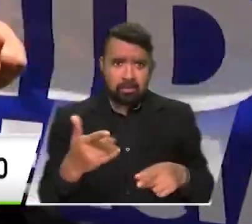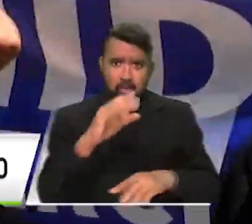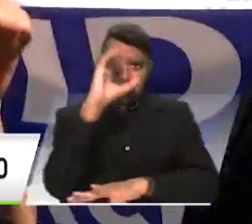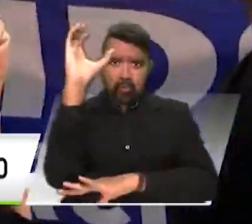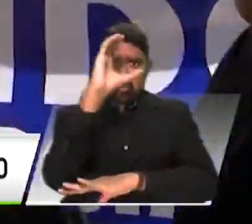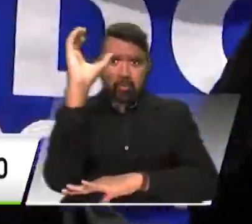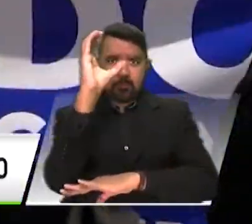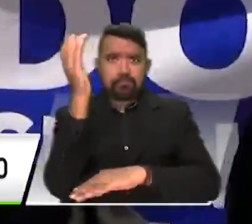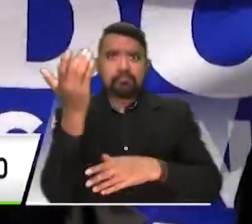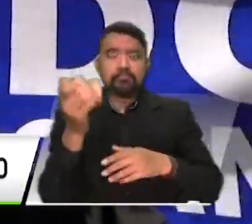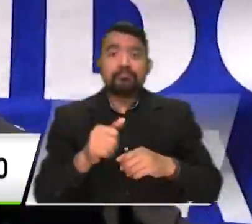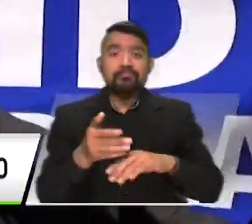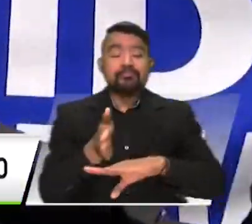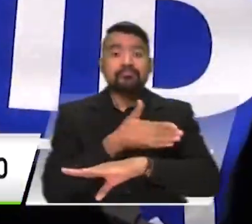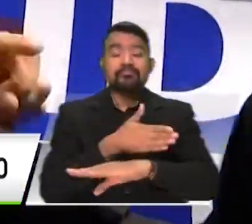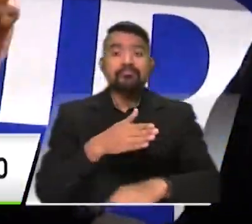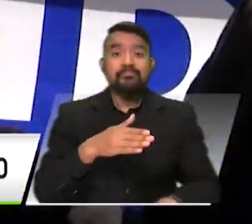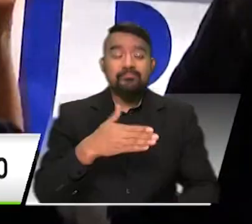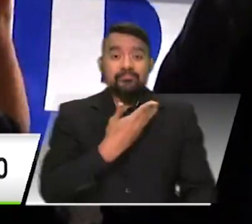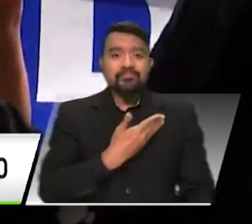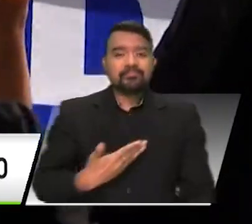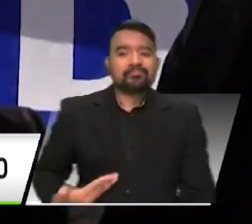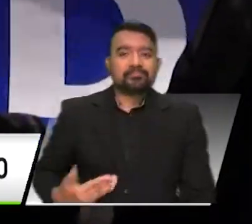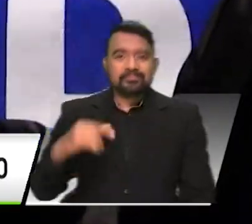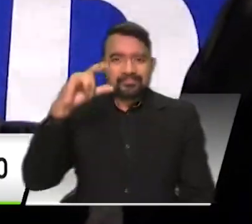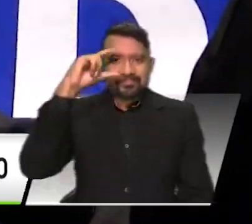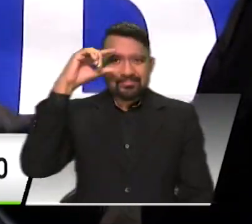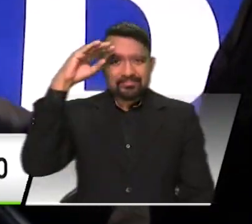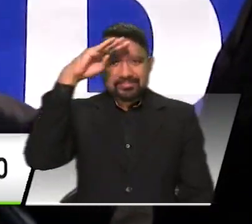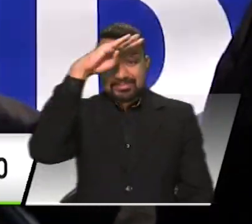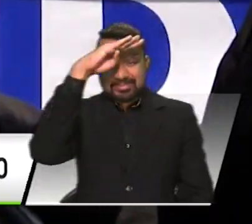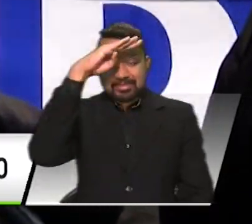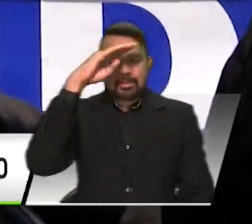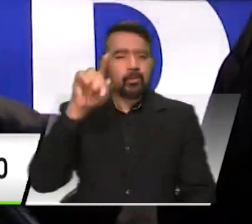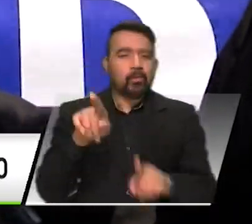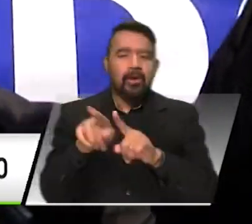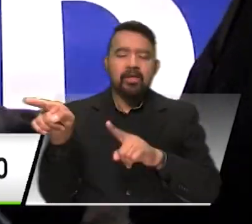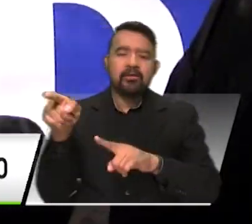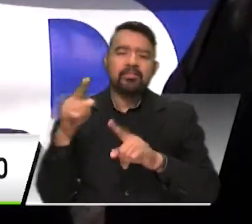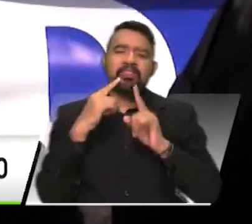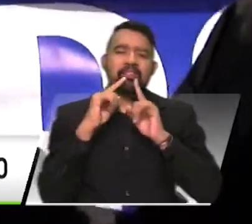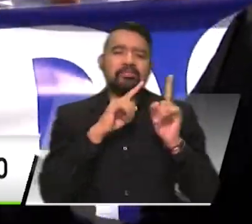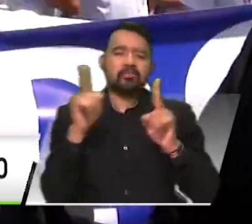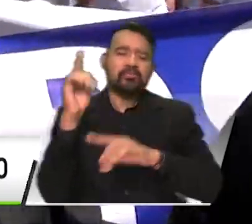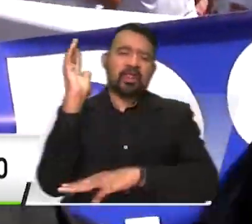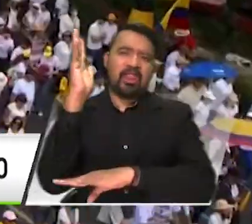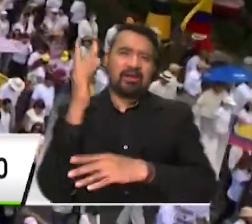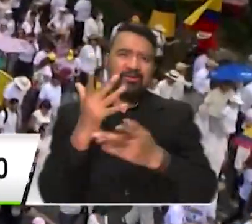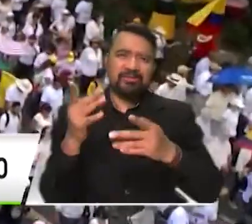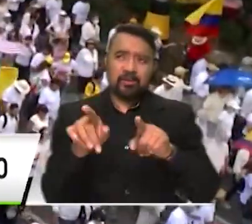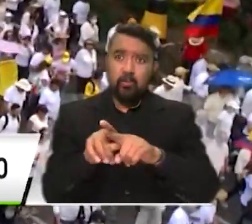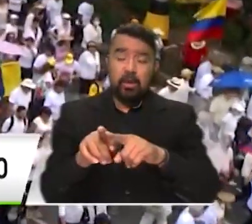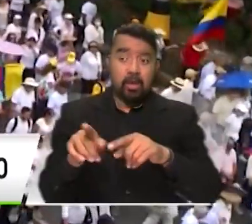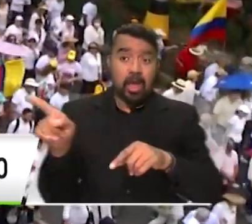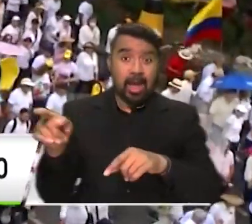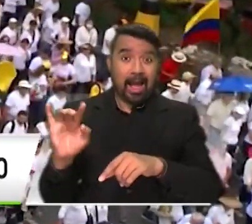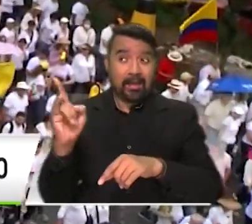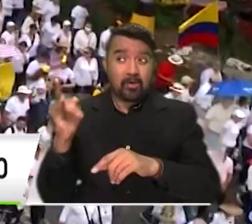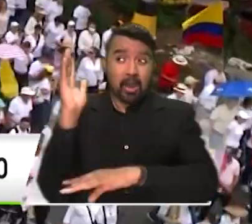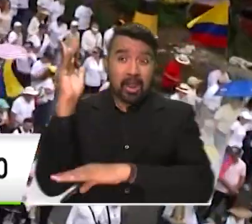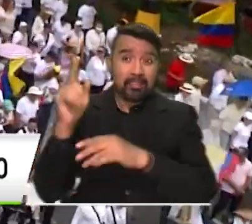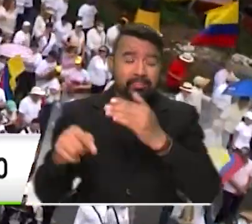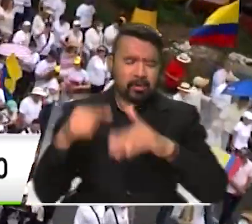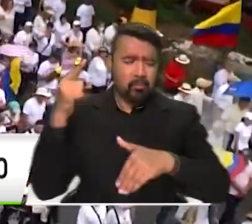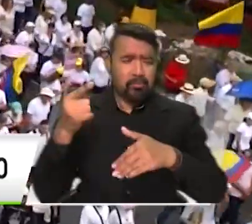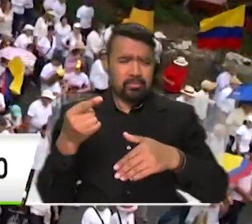que ha dicho Petro. Y cuando Petro abre la boca, inmediatamente se dispara. La marcha fue convocada